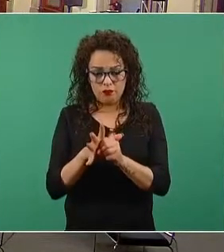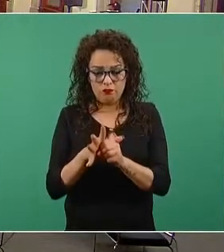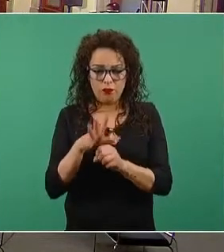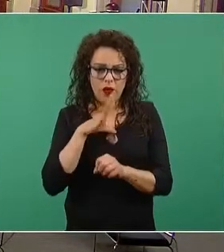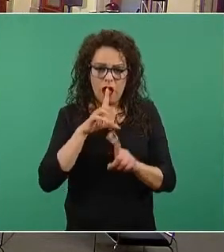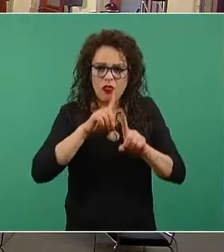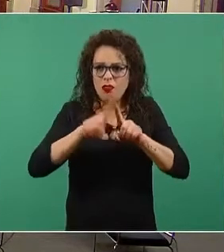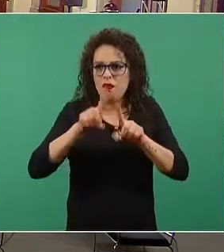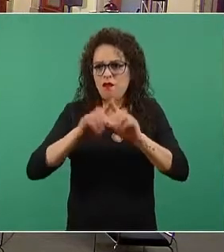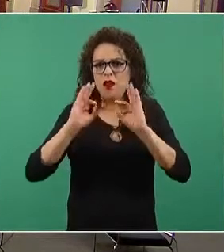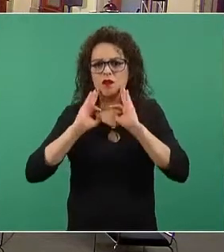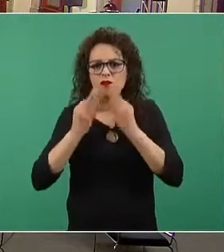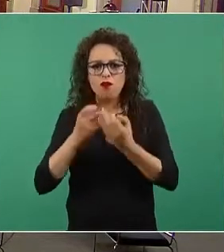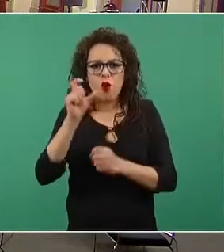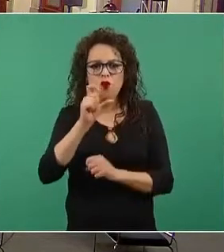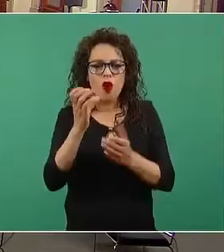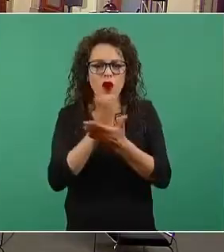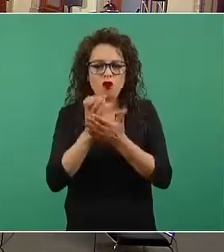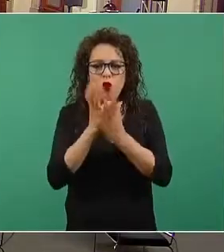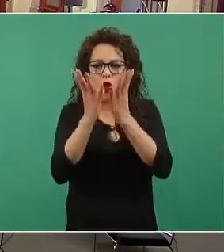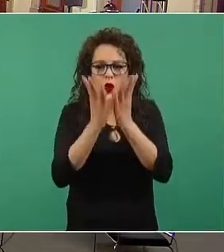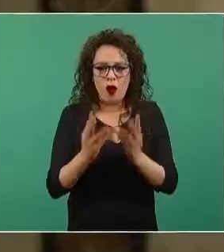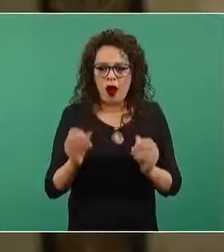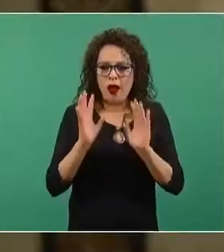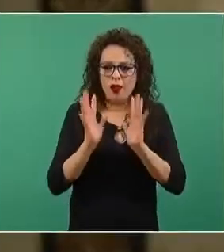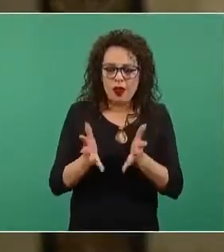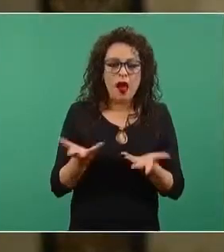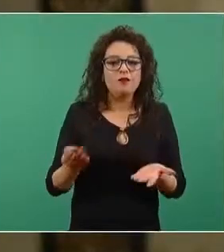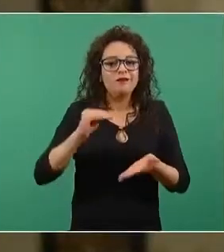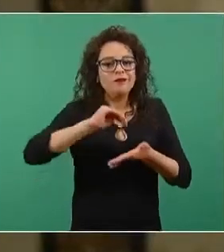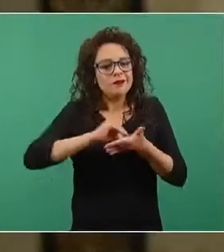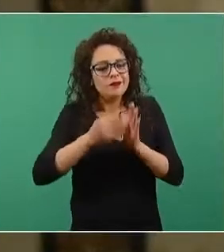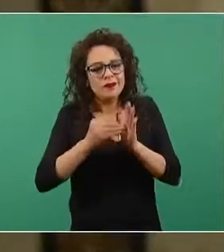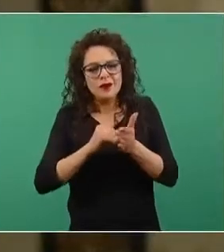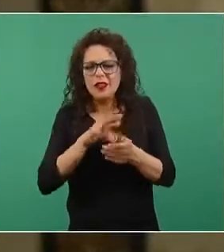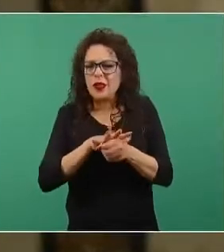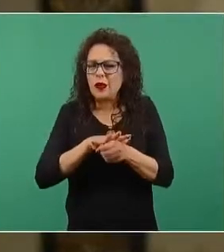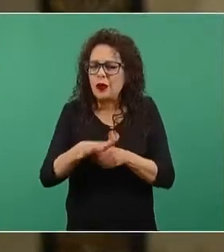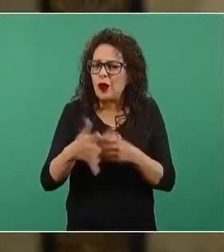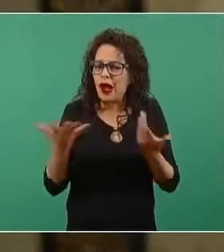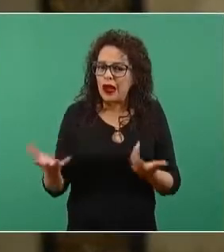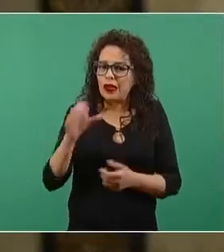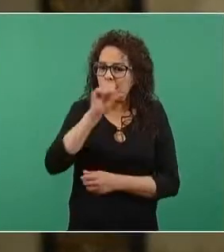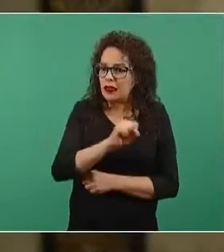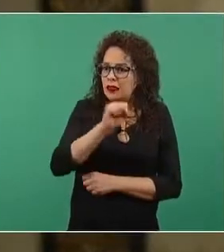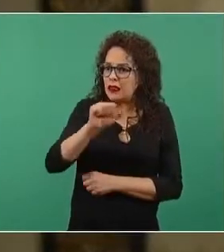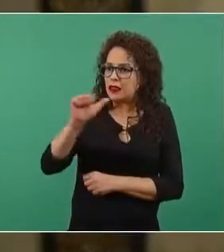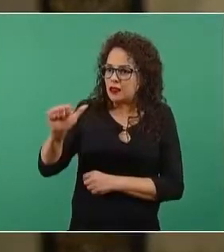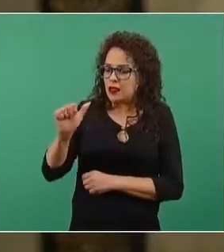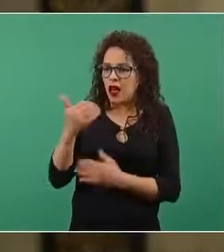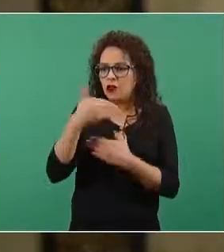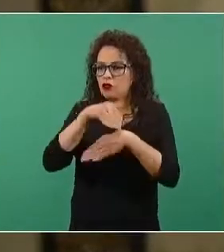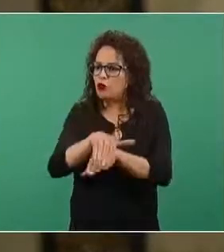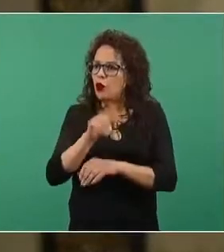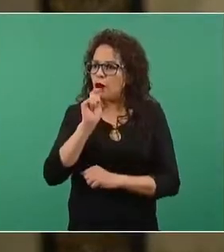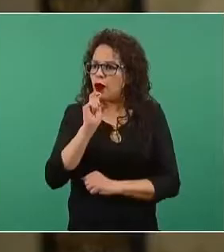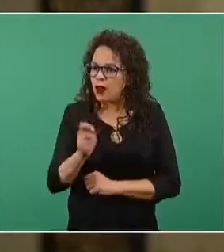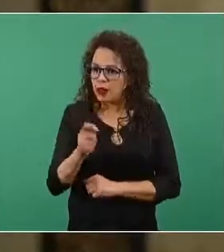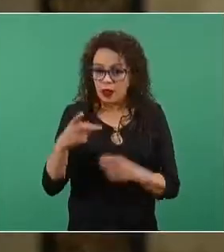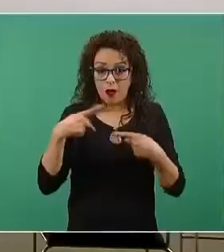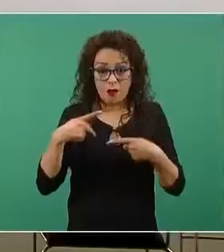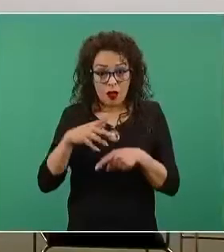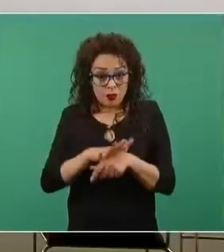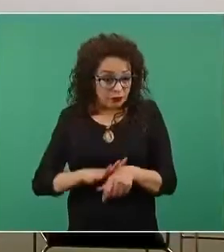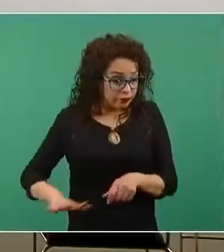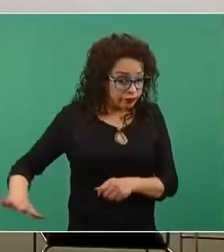padecimientos ya que se recuperan, ¿qué estrategia tiene el sector salud con respecto a toda esta población que ya